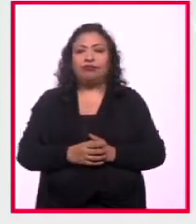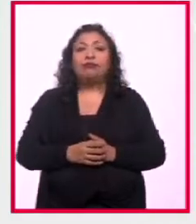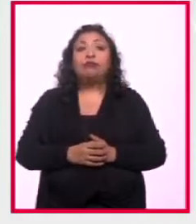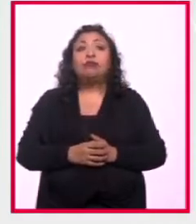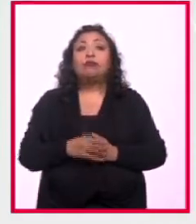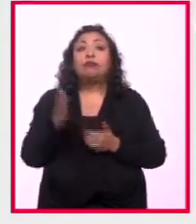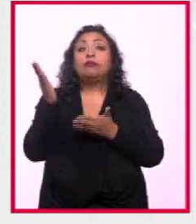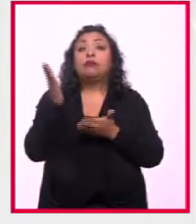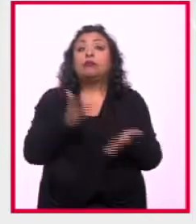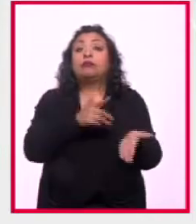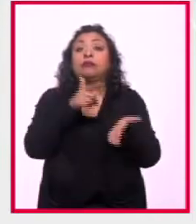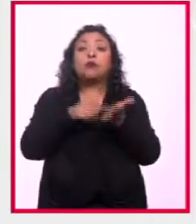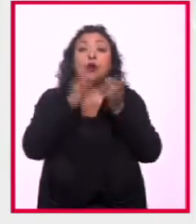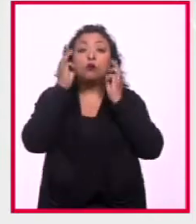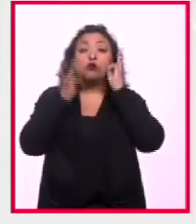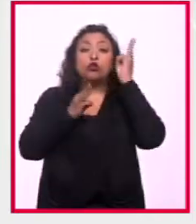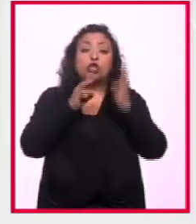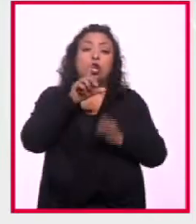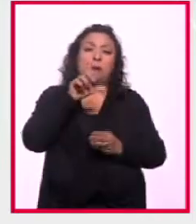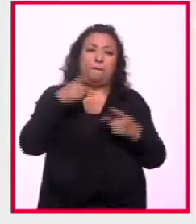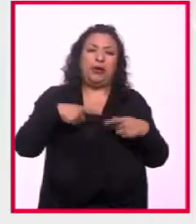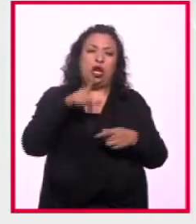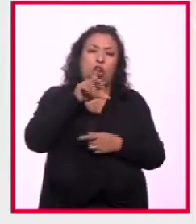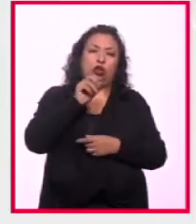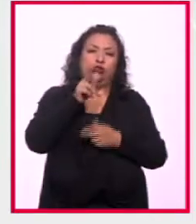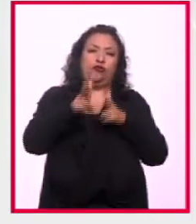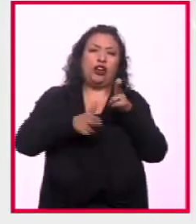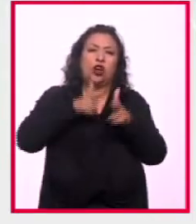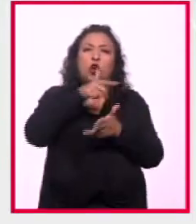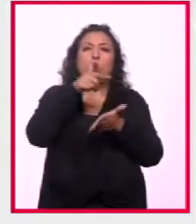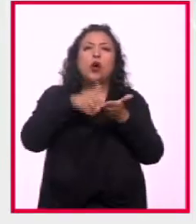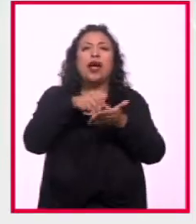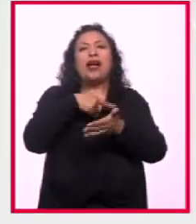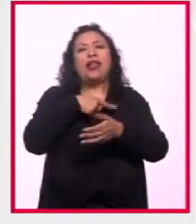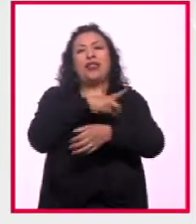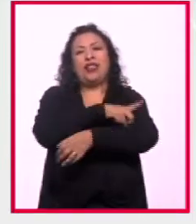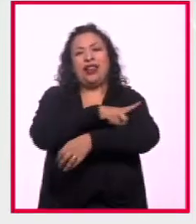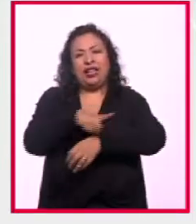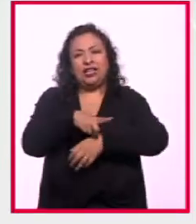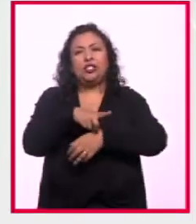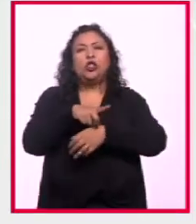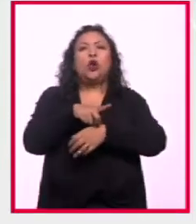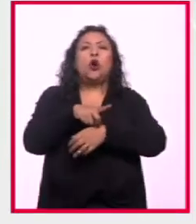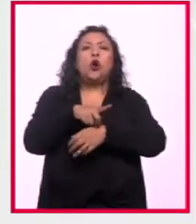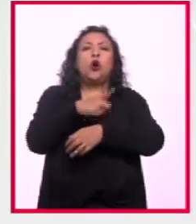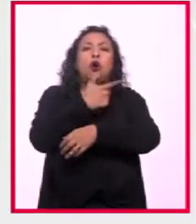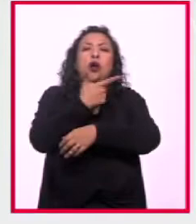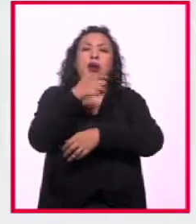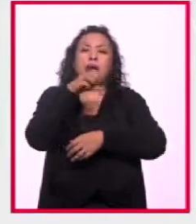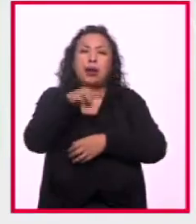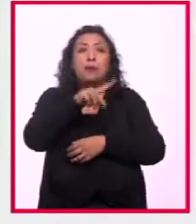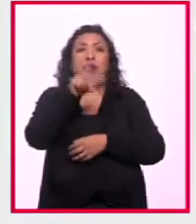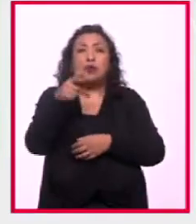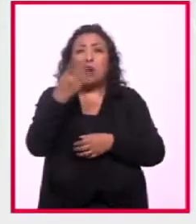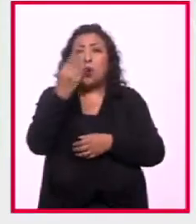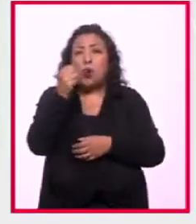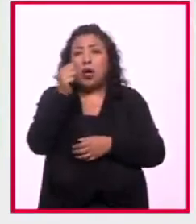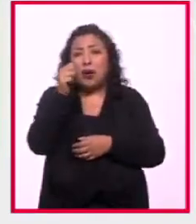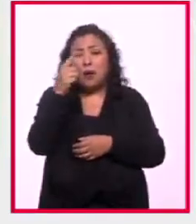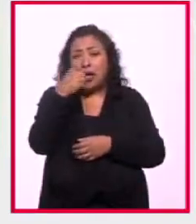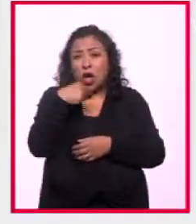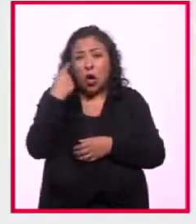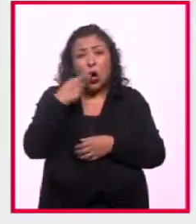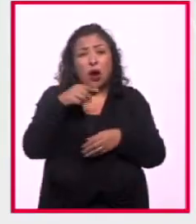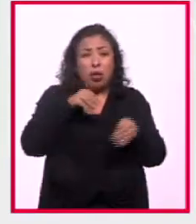proveniente del museo de los ferrocarrileros en la delegación gustavo a madero y después de más de nueve horas de maniobras la